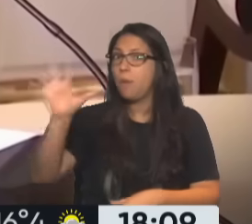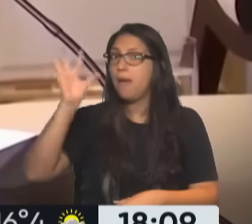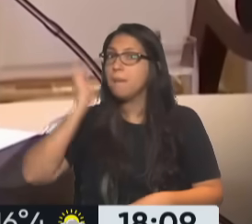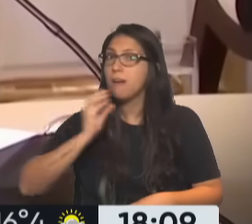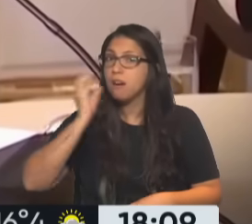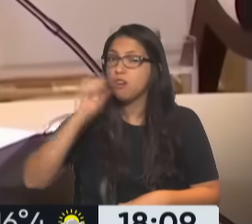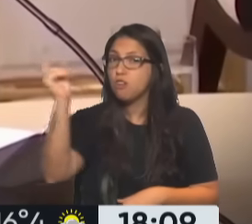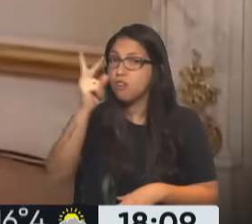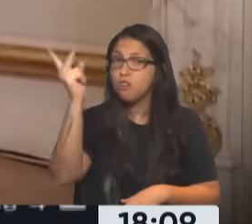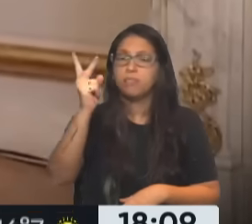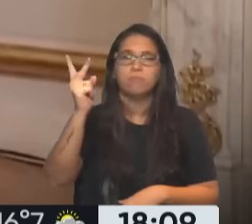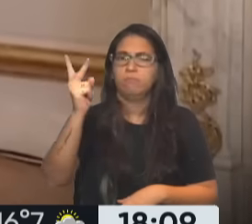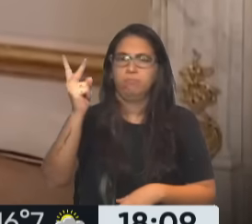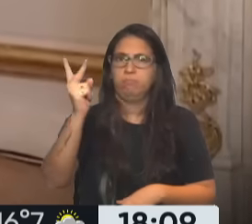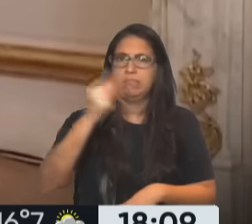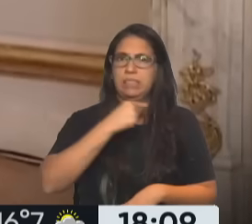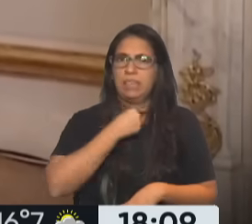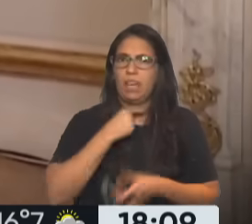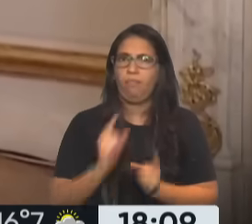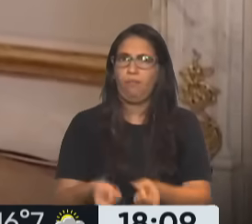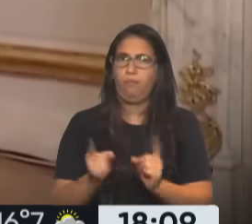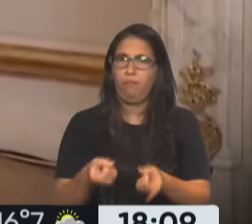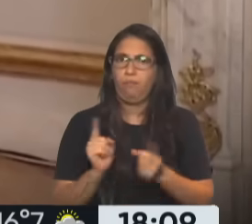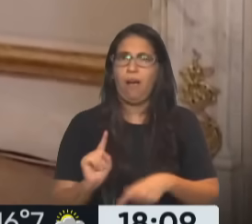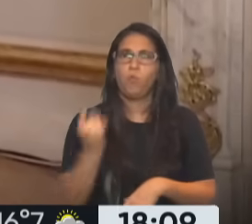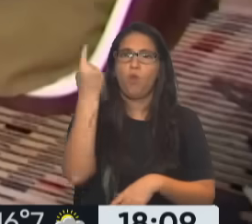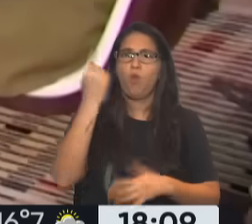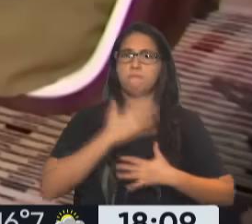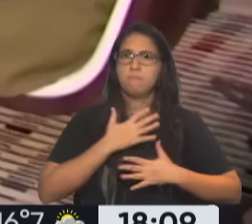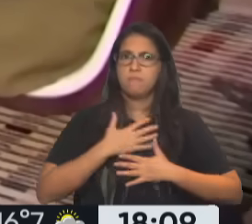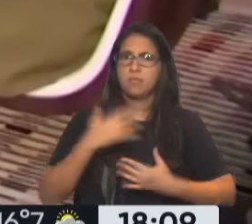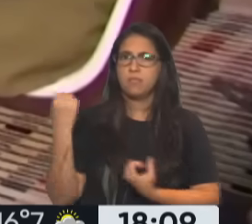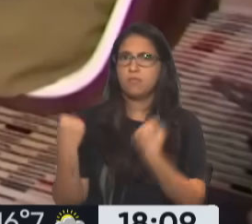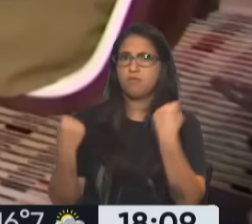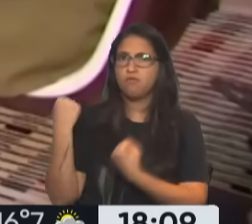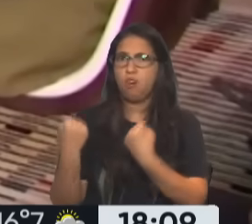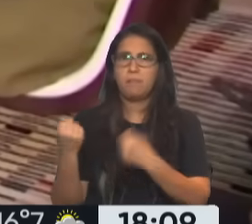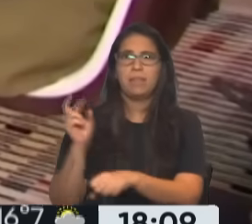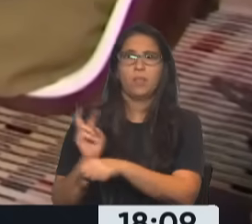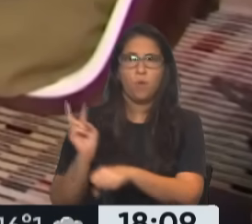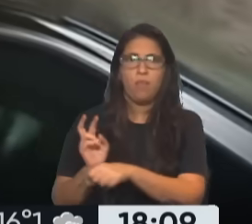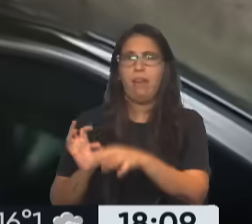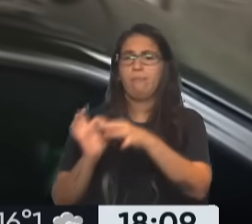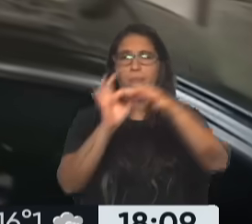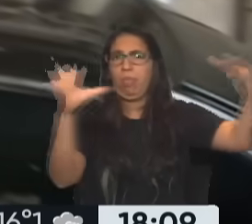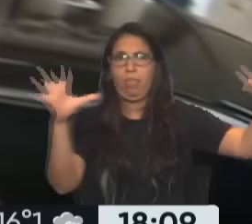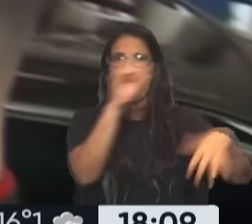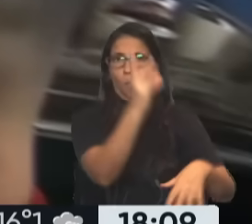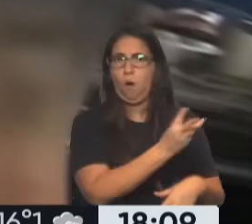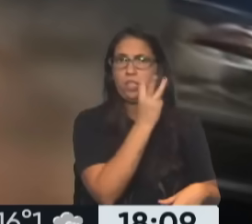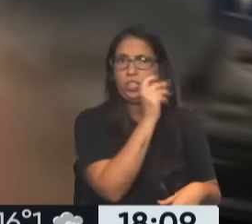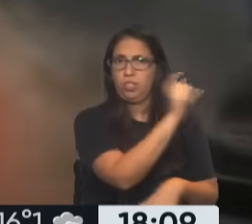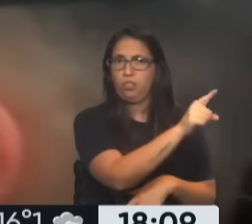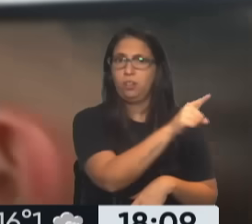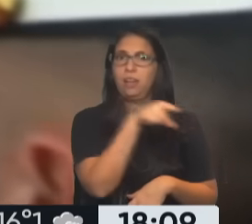no abandonaron sus pretensiones de lograr cierta autonomía en cuestiones económicas y de seguridad con respecto a Washington. Una pretensión